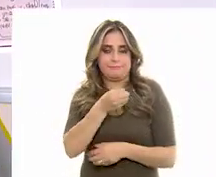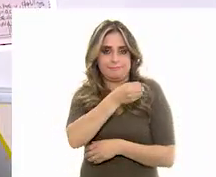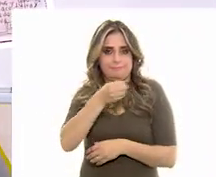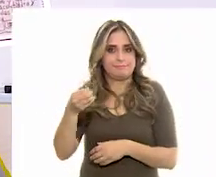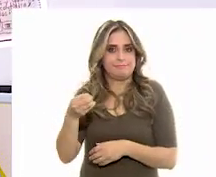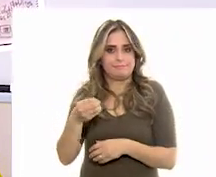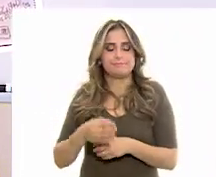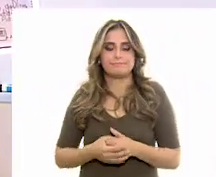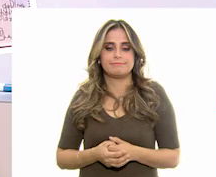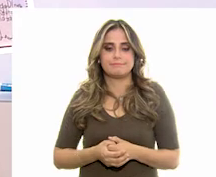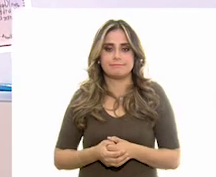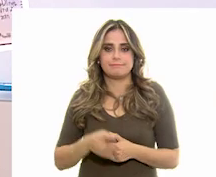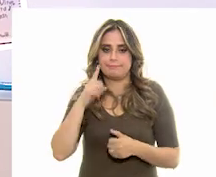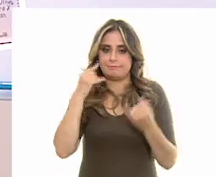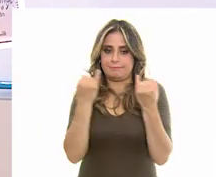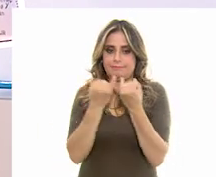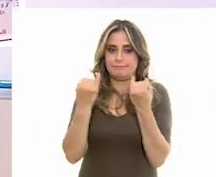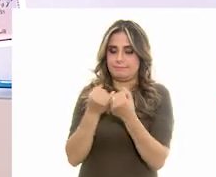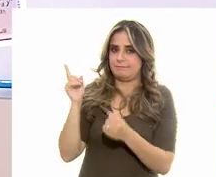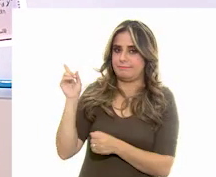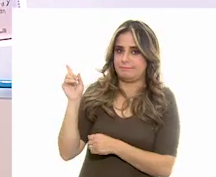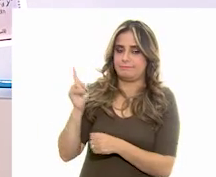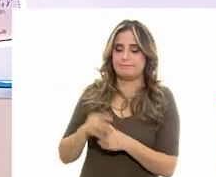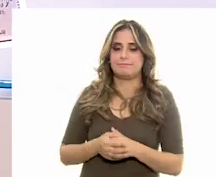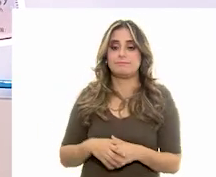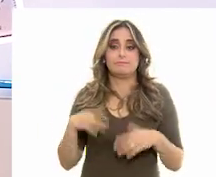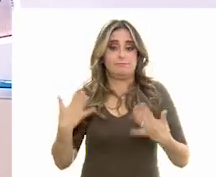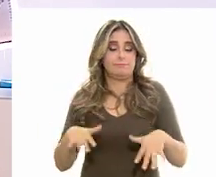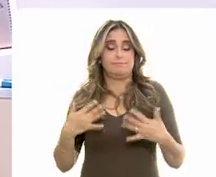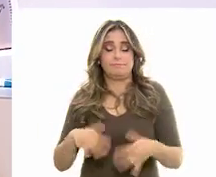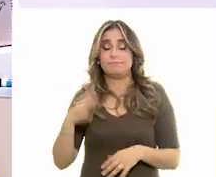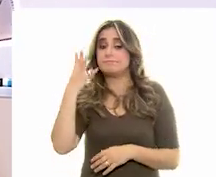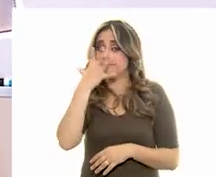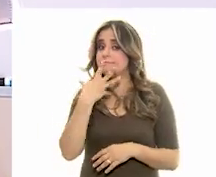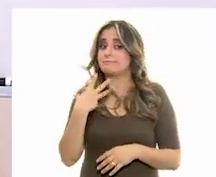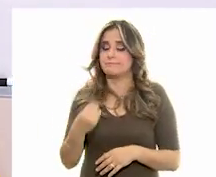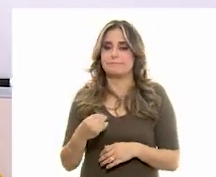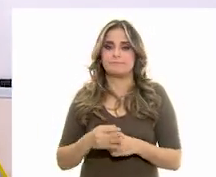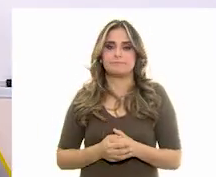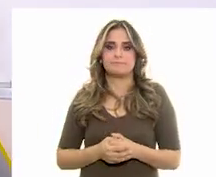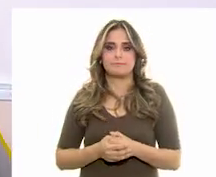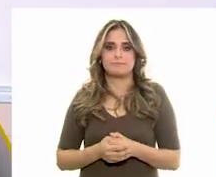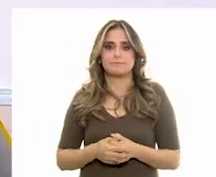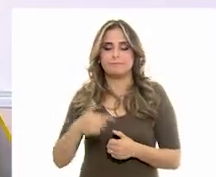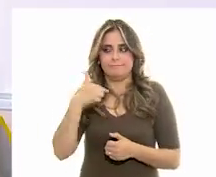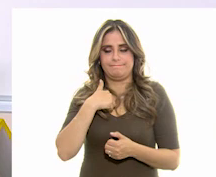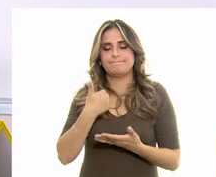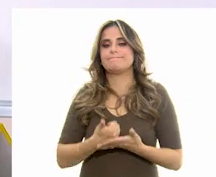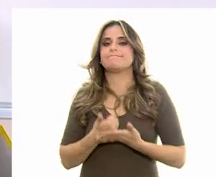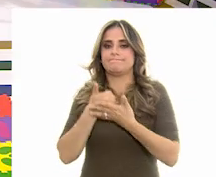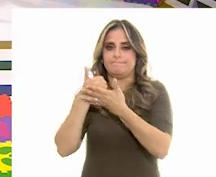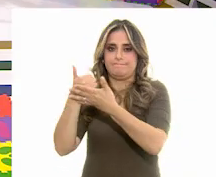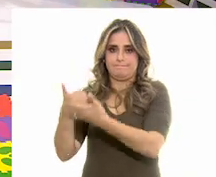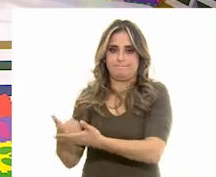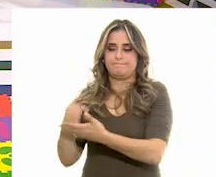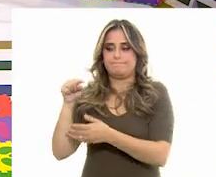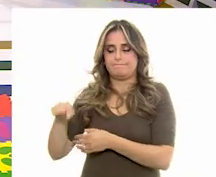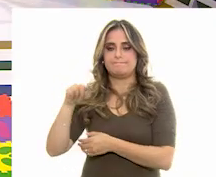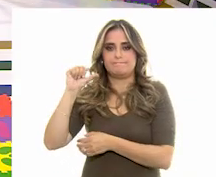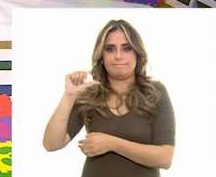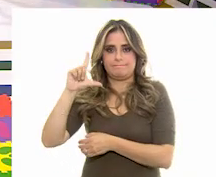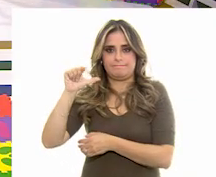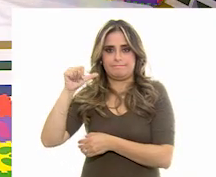organizarlo de esta manera. ¡Wow! ¿Sí? ¡Qué bonito! Muy bien. Y entonces yo le quiero ayudar... A Alan.